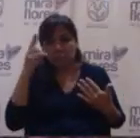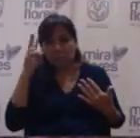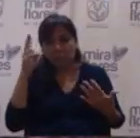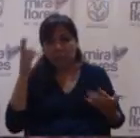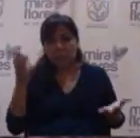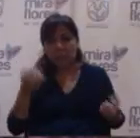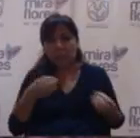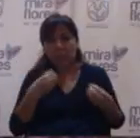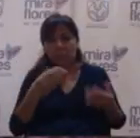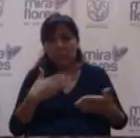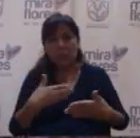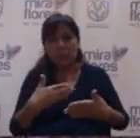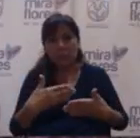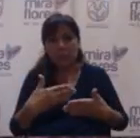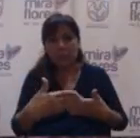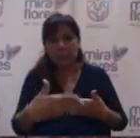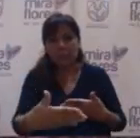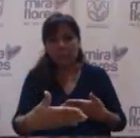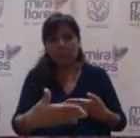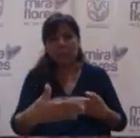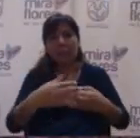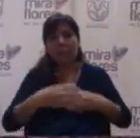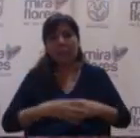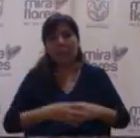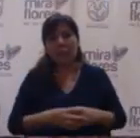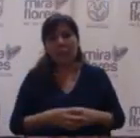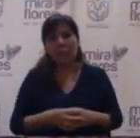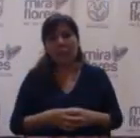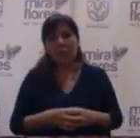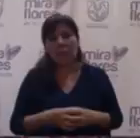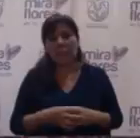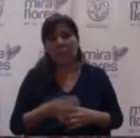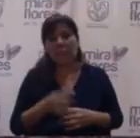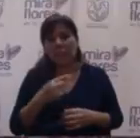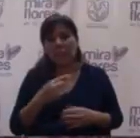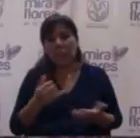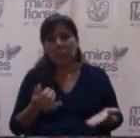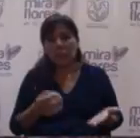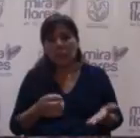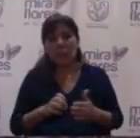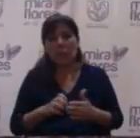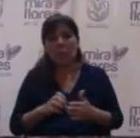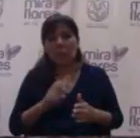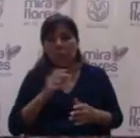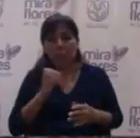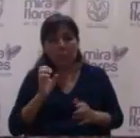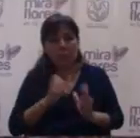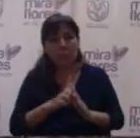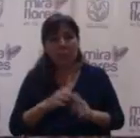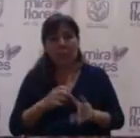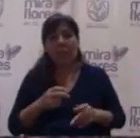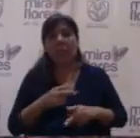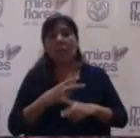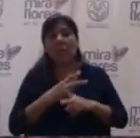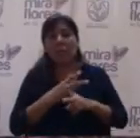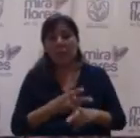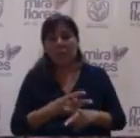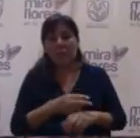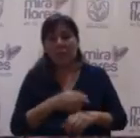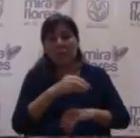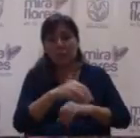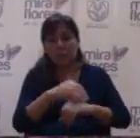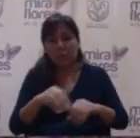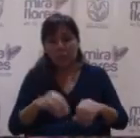el avance que se tiene con relación a algunos ejes, como el eje de la seguridad en el distrito, que es un